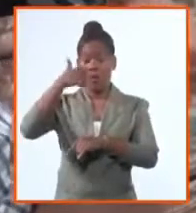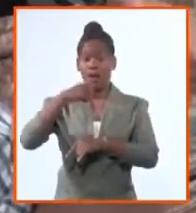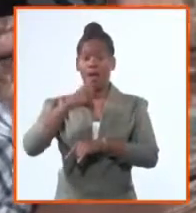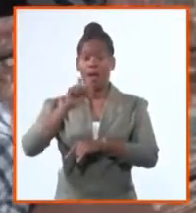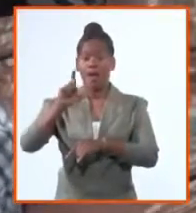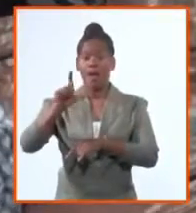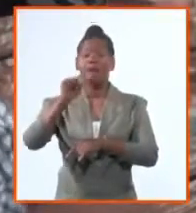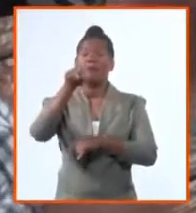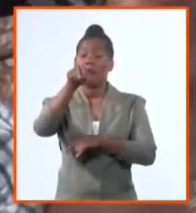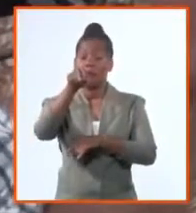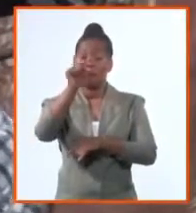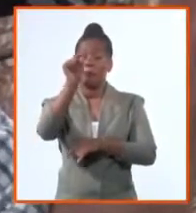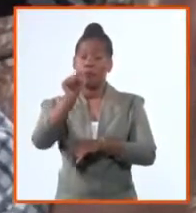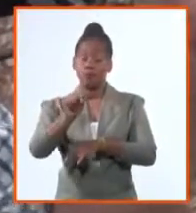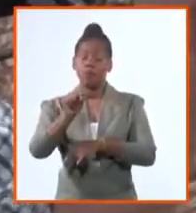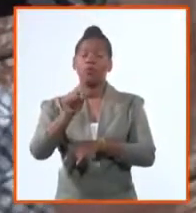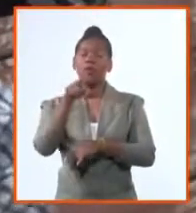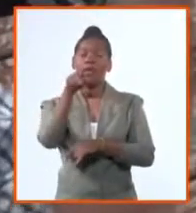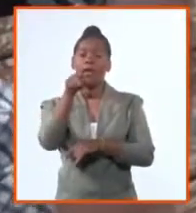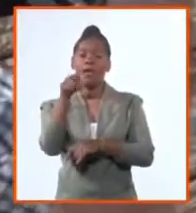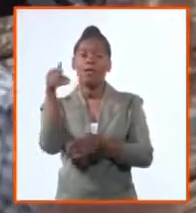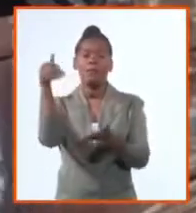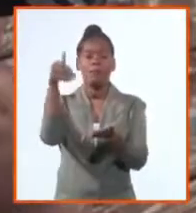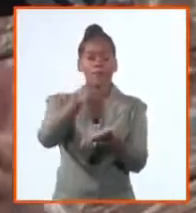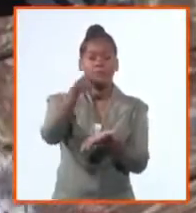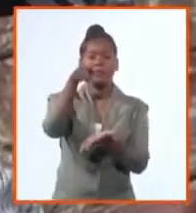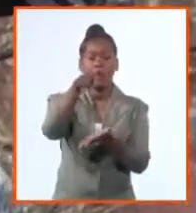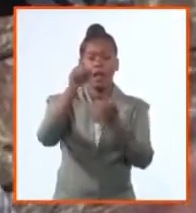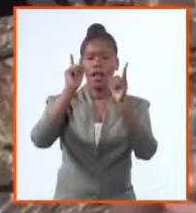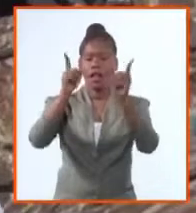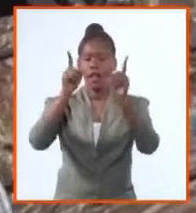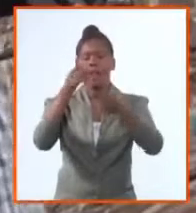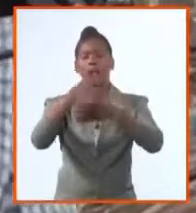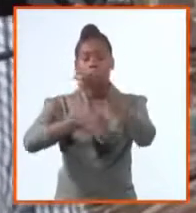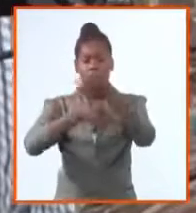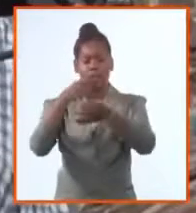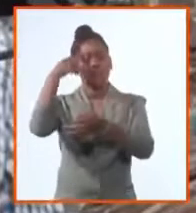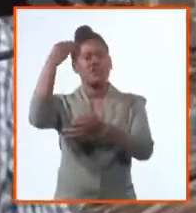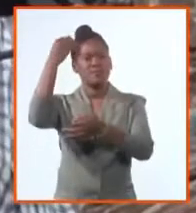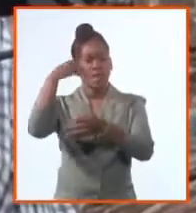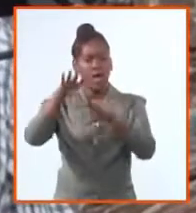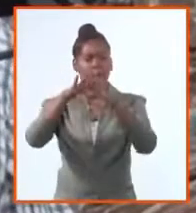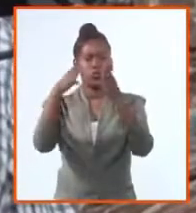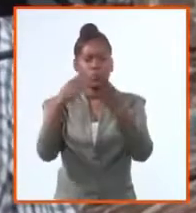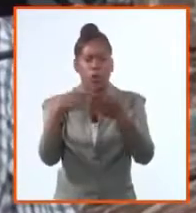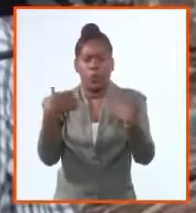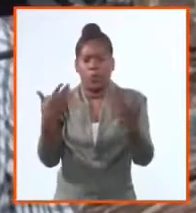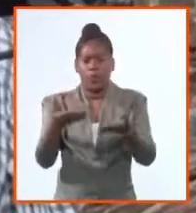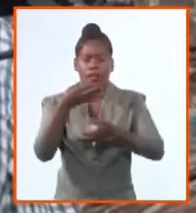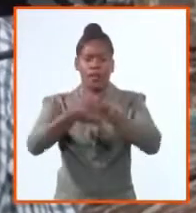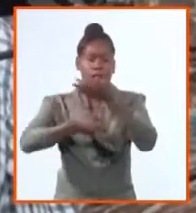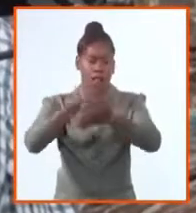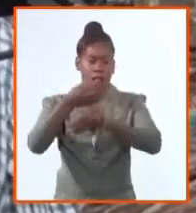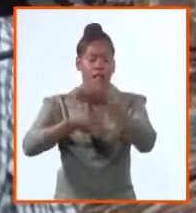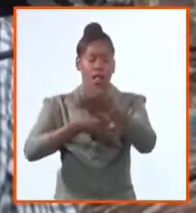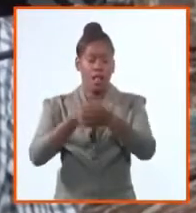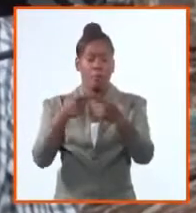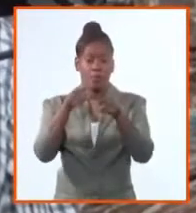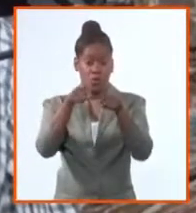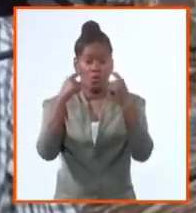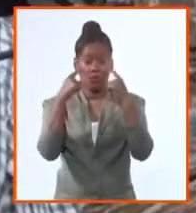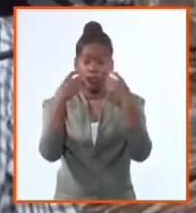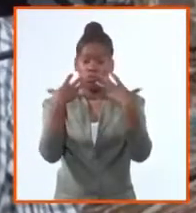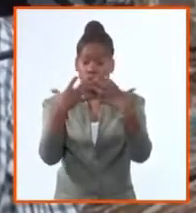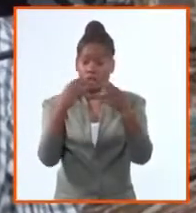trabajo con las personas que estaban ahí para darle un pase de nuevo a toda la estrategia, porque hay cosas